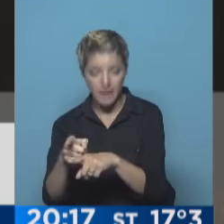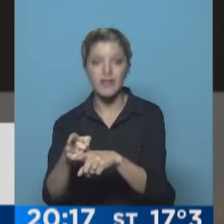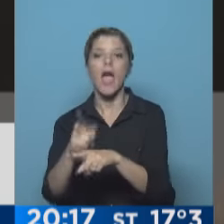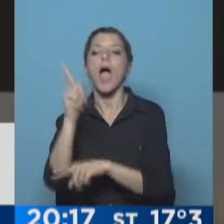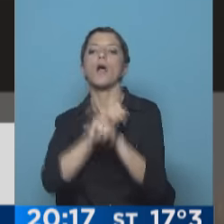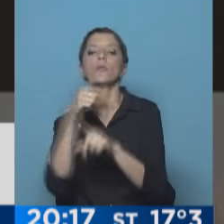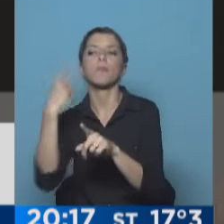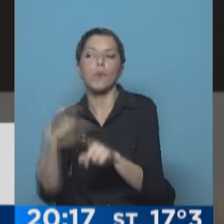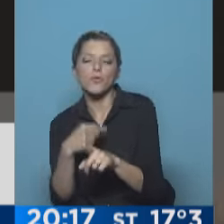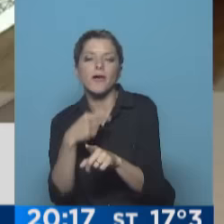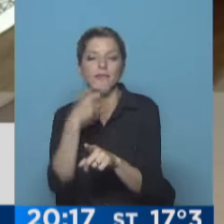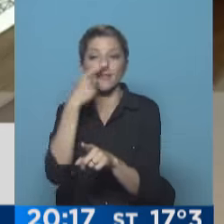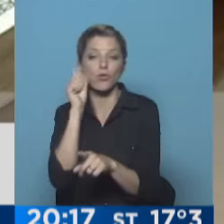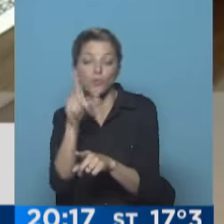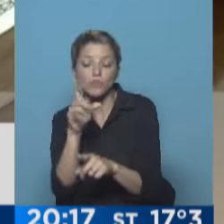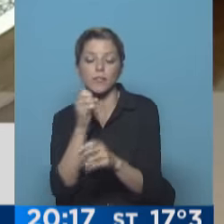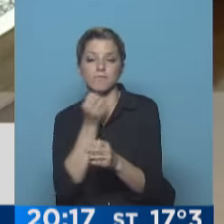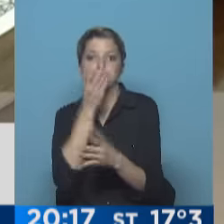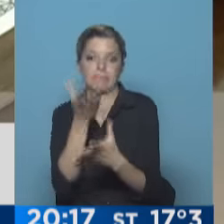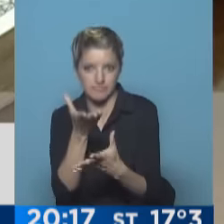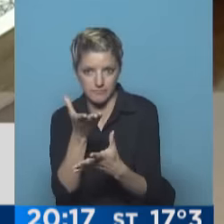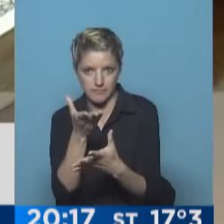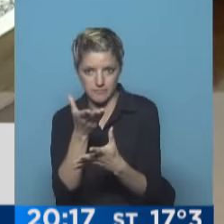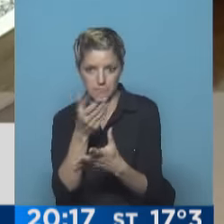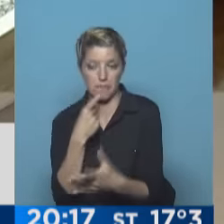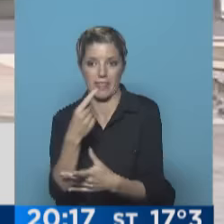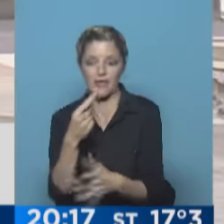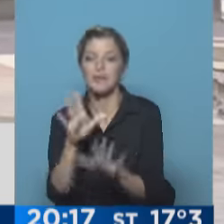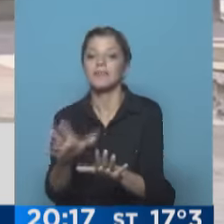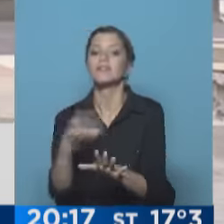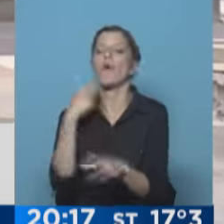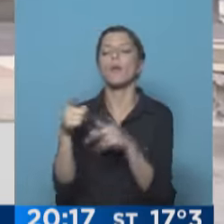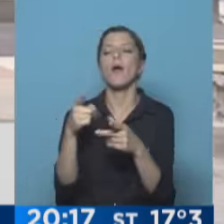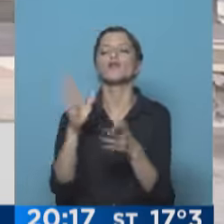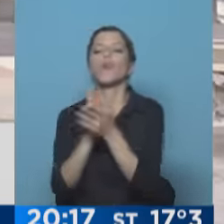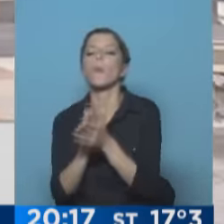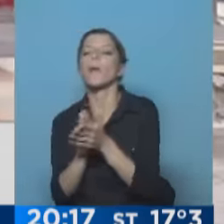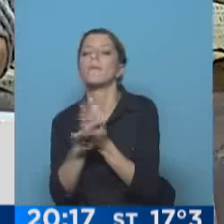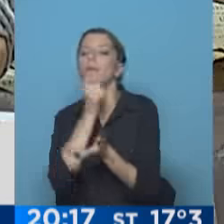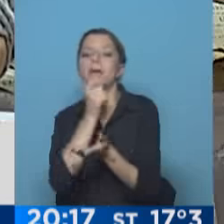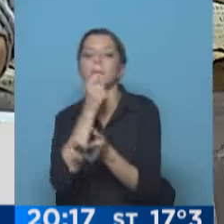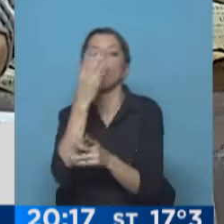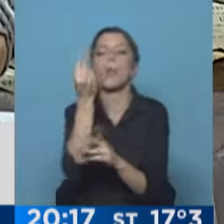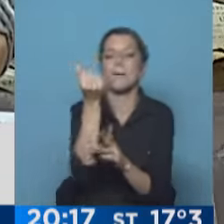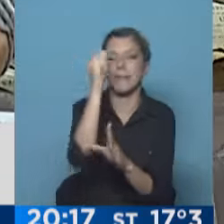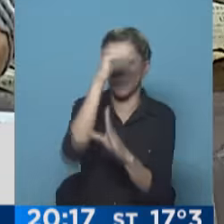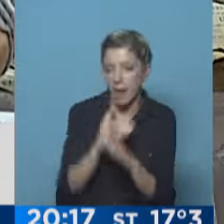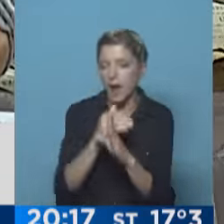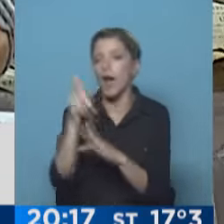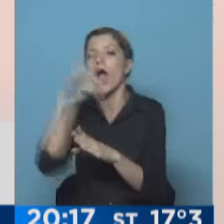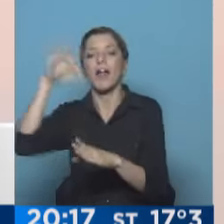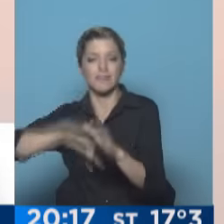escapan intenciones económicas que traslucen, desde una inmediata y fuerte devaluación y quita de subsidios hasta un freno a la suba de